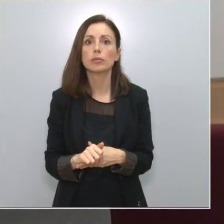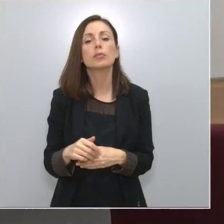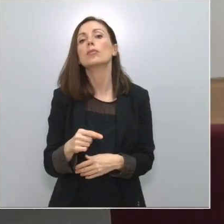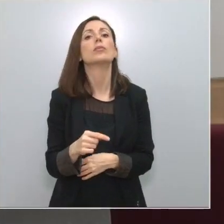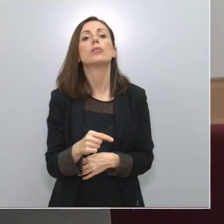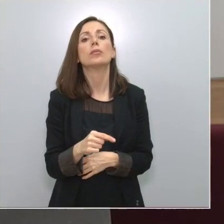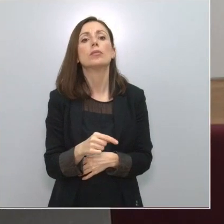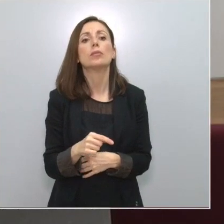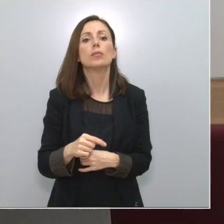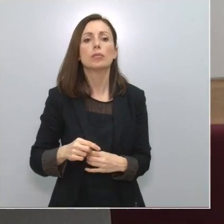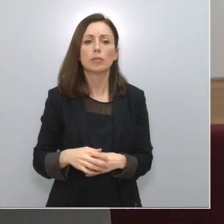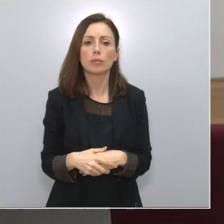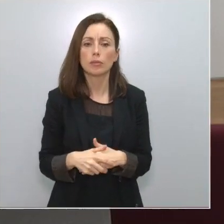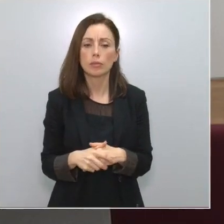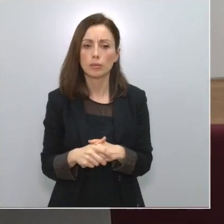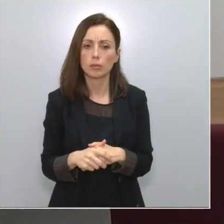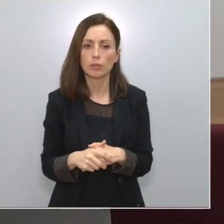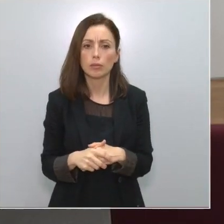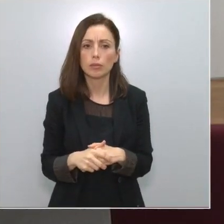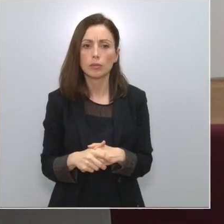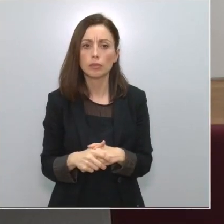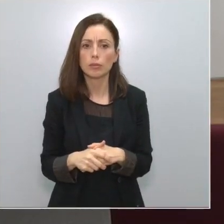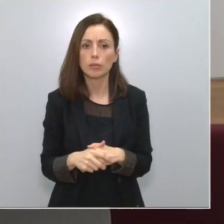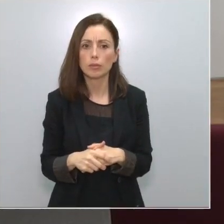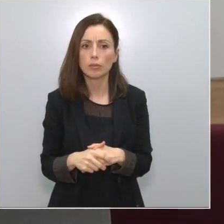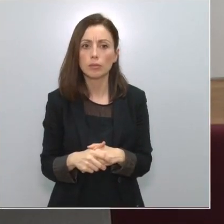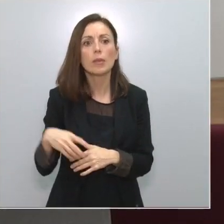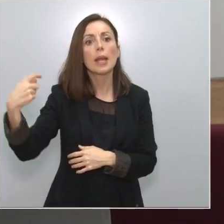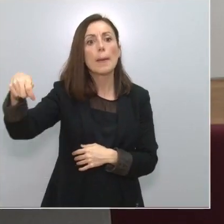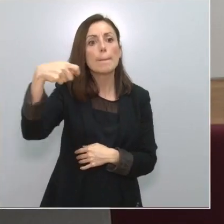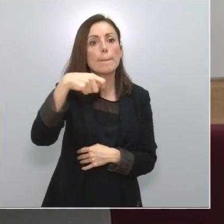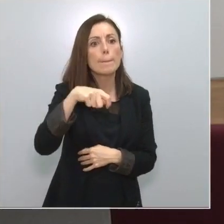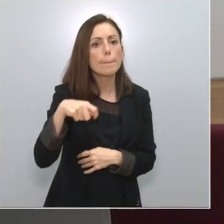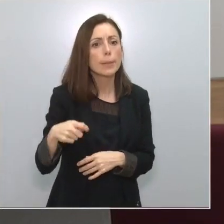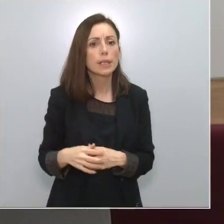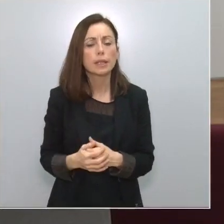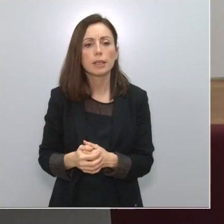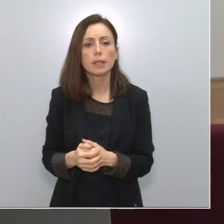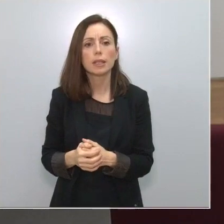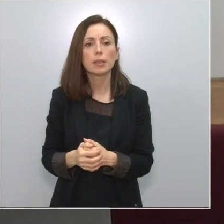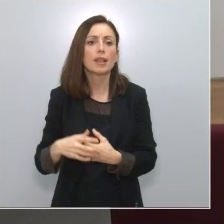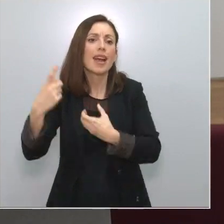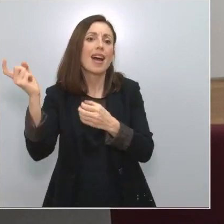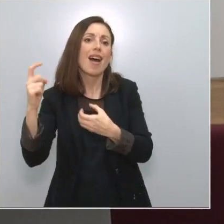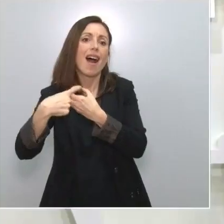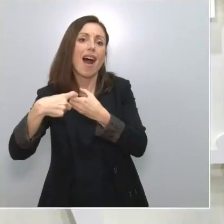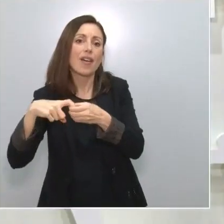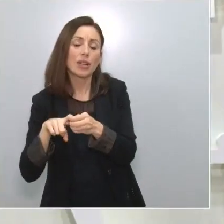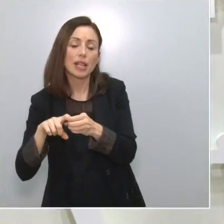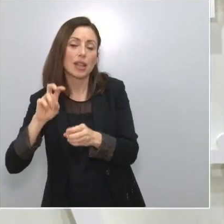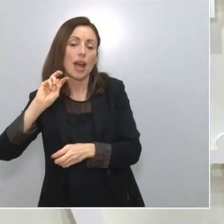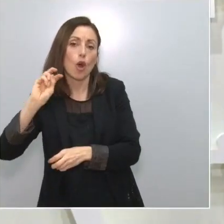Solamente del PSOE, de ninguna otra formación. Y el resto de presidentes que tenemos otra afiliación distinta al Partido